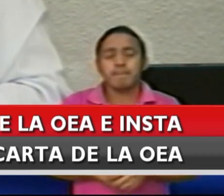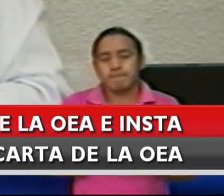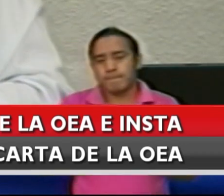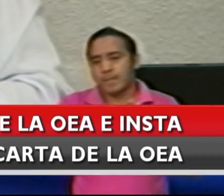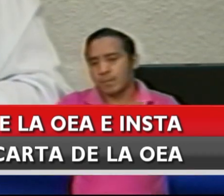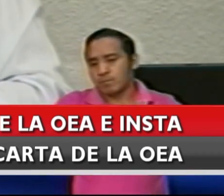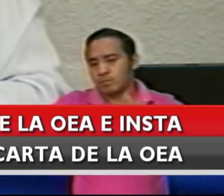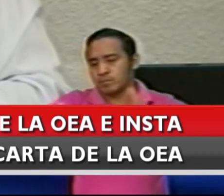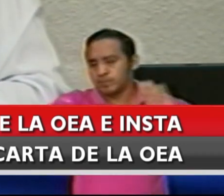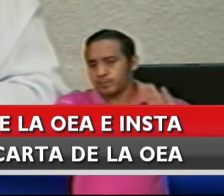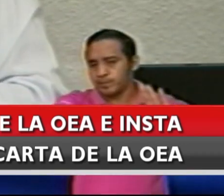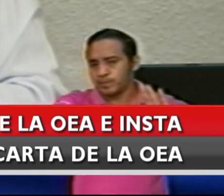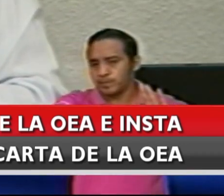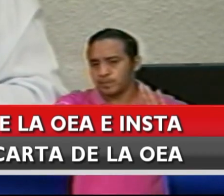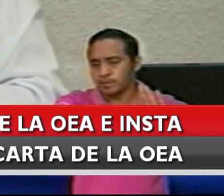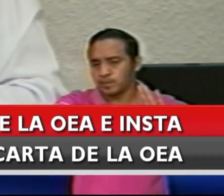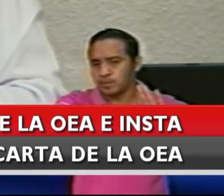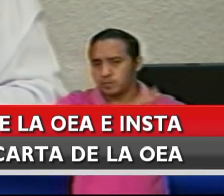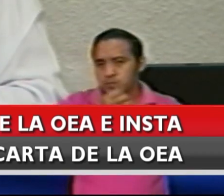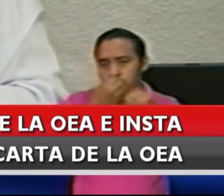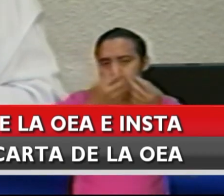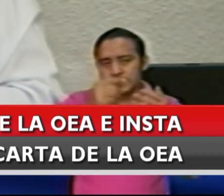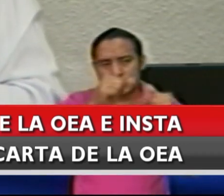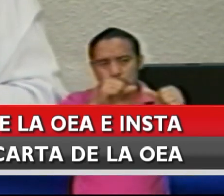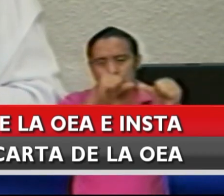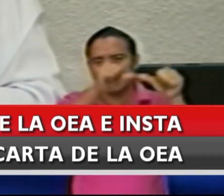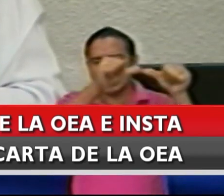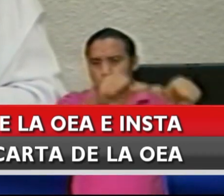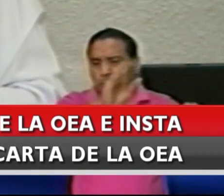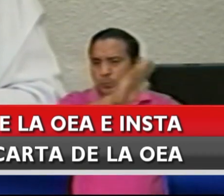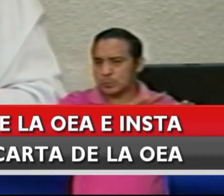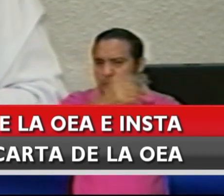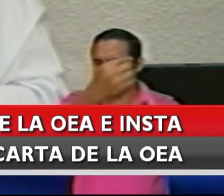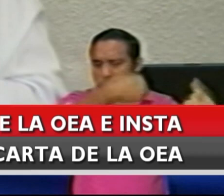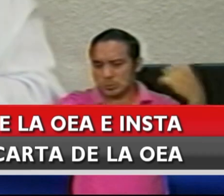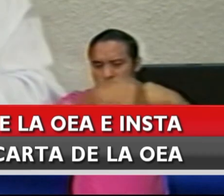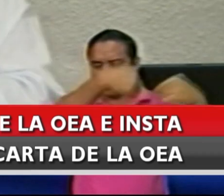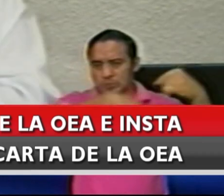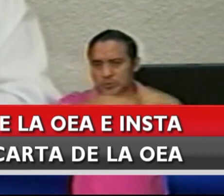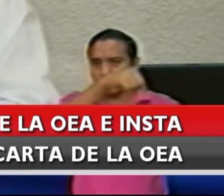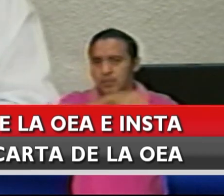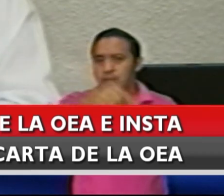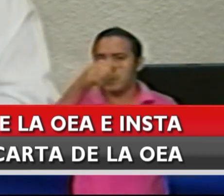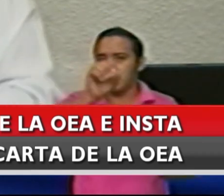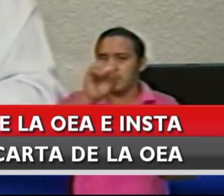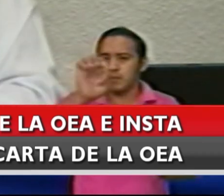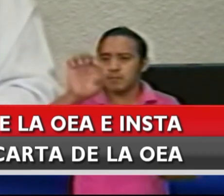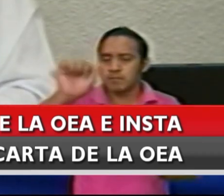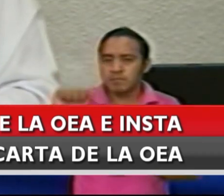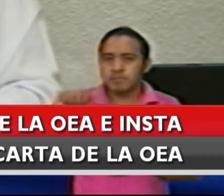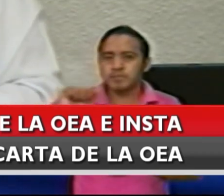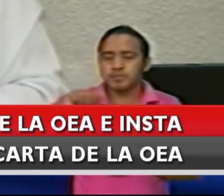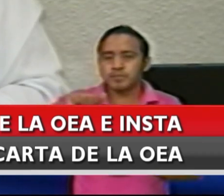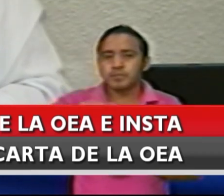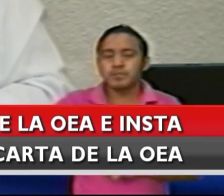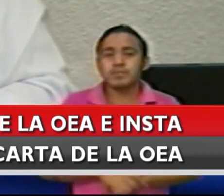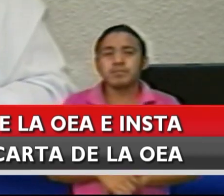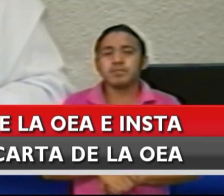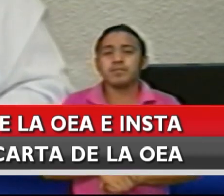rechazar de manera categórica y pública las continuas acciones injerencistas de la Organización de los Estados